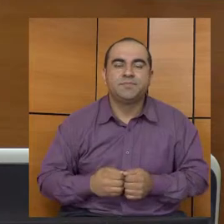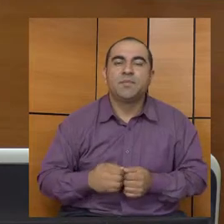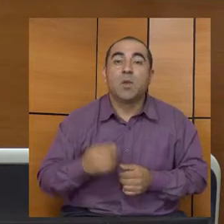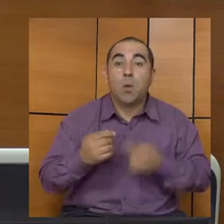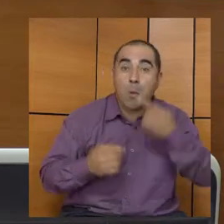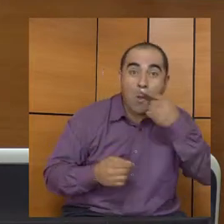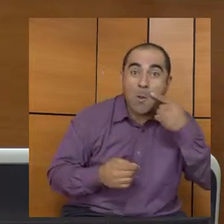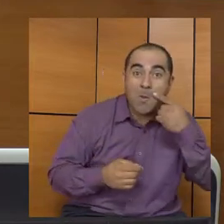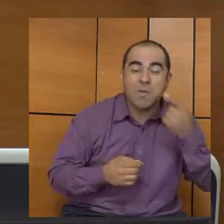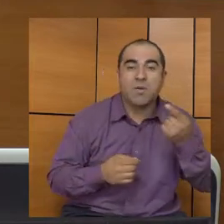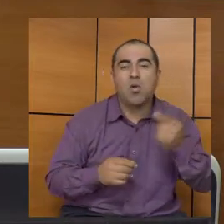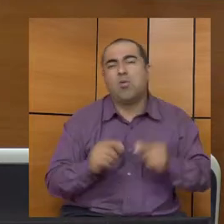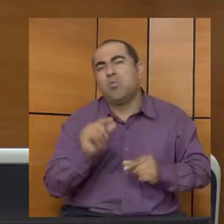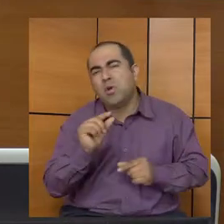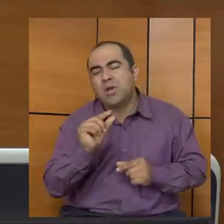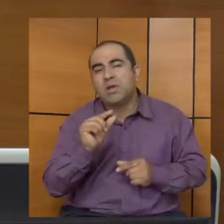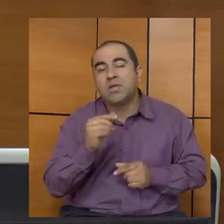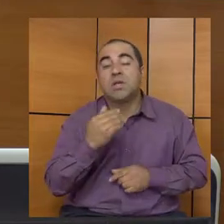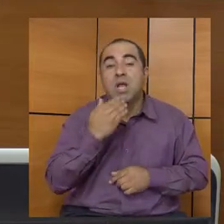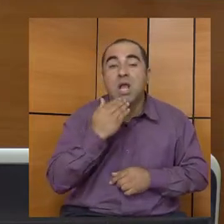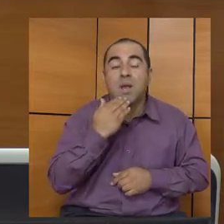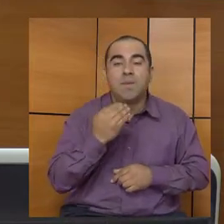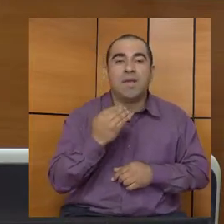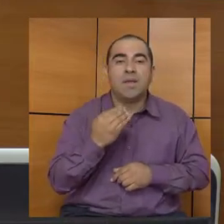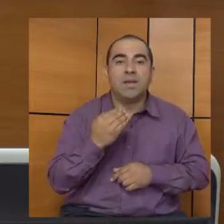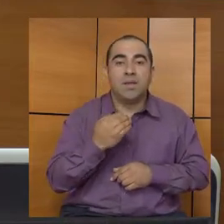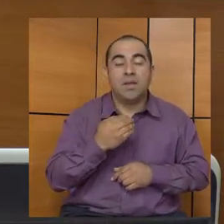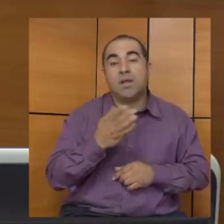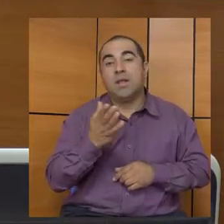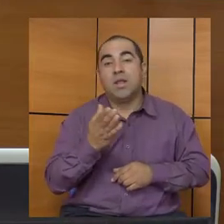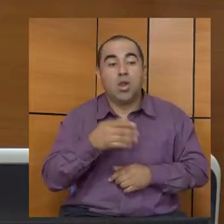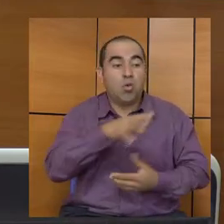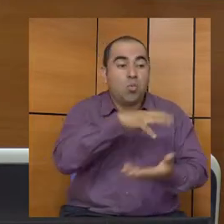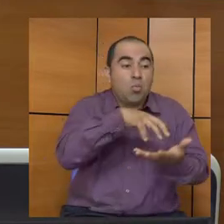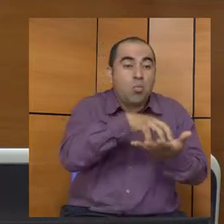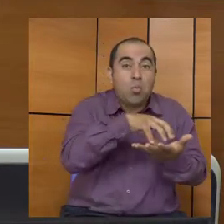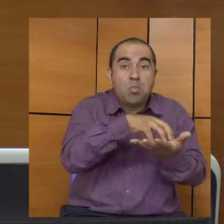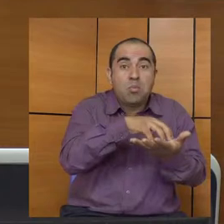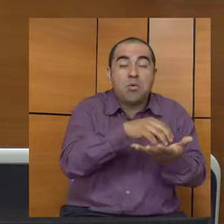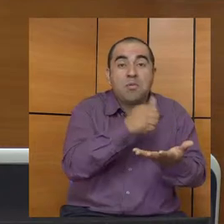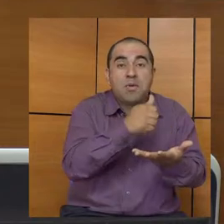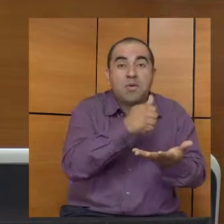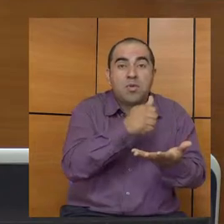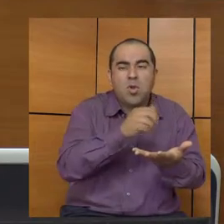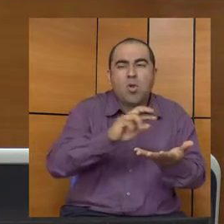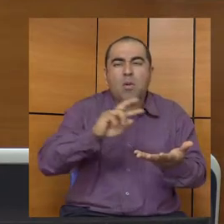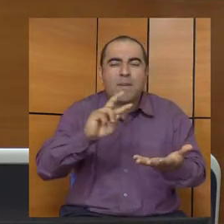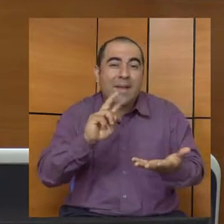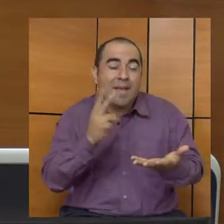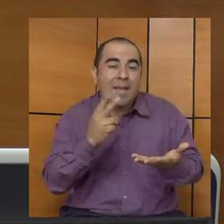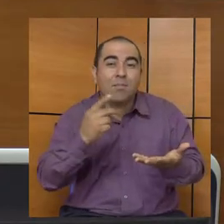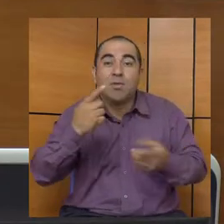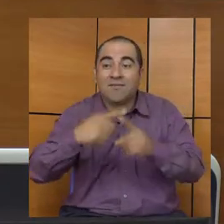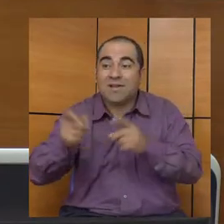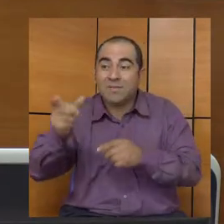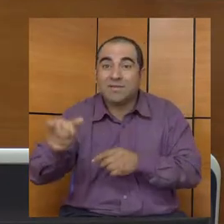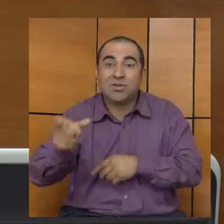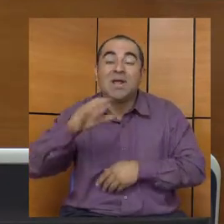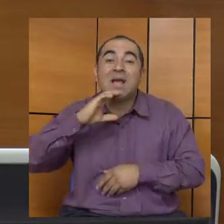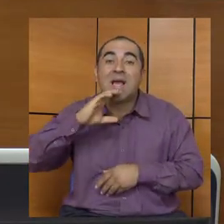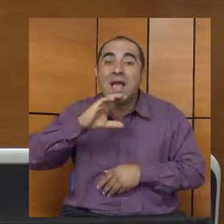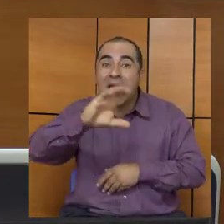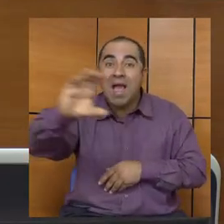Por ser hombre, un poquito, por vivir en ciudad o en el campo, en una zona rural, un poquito, pero cuando lo unimos todo,